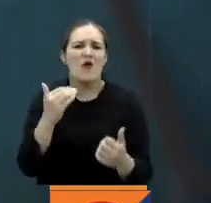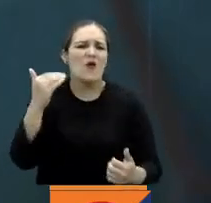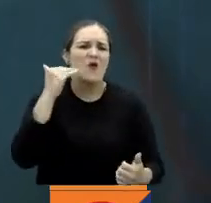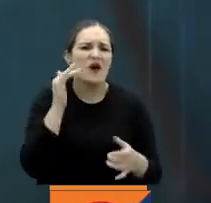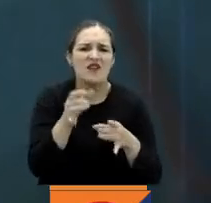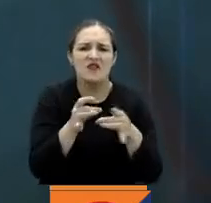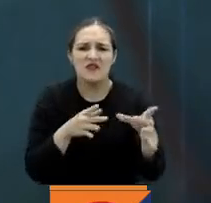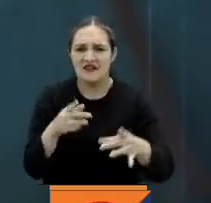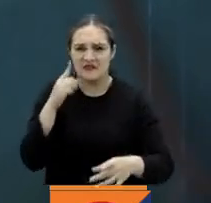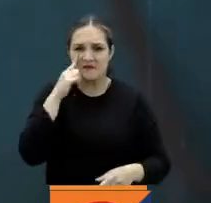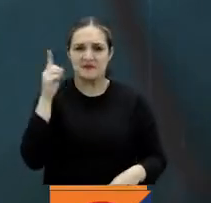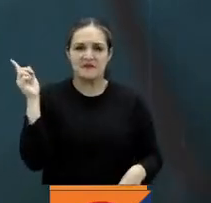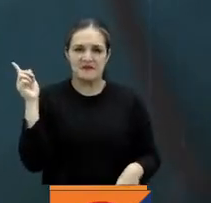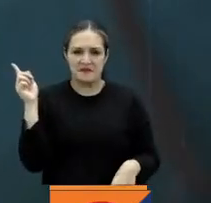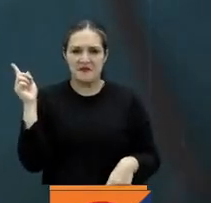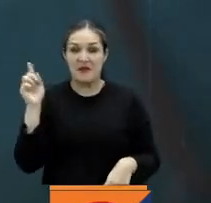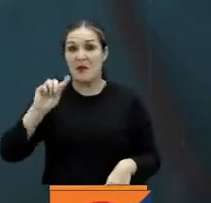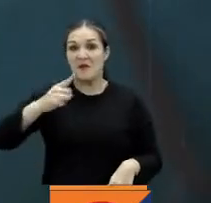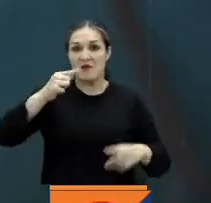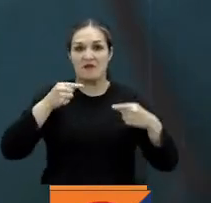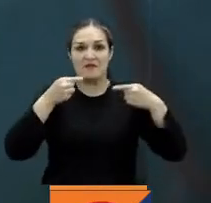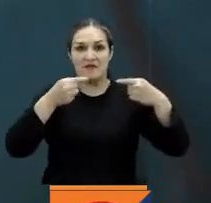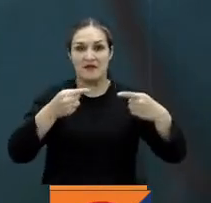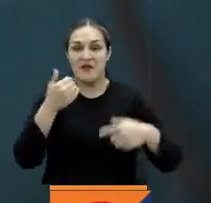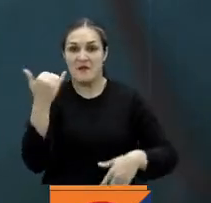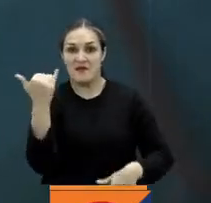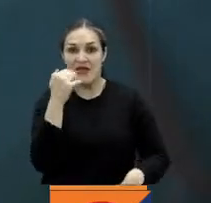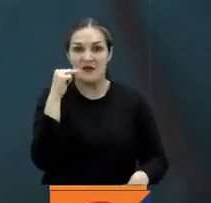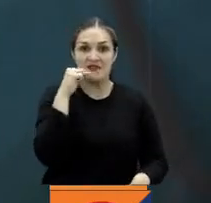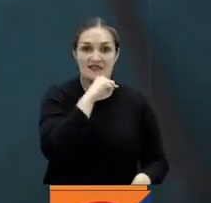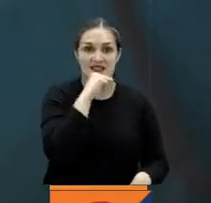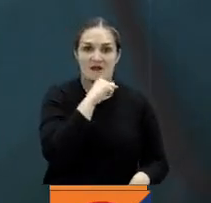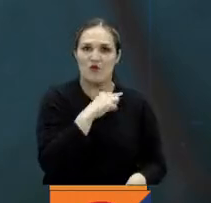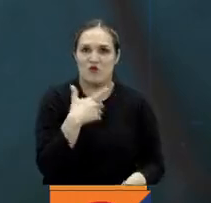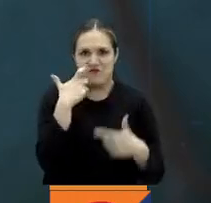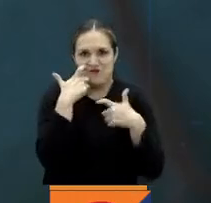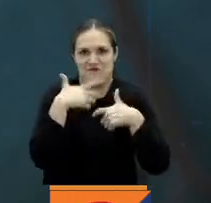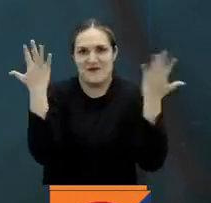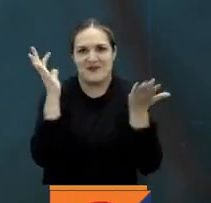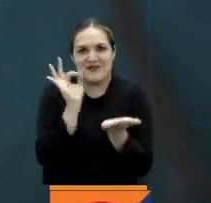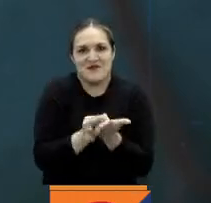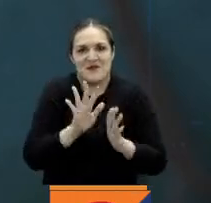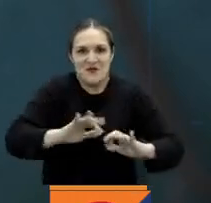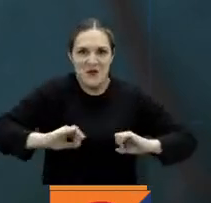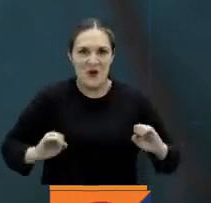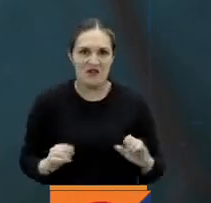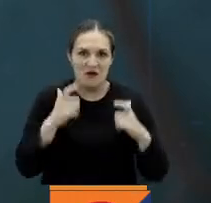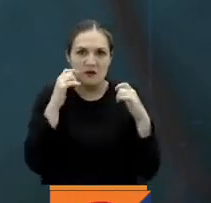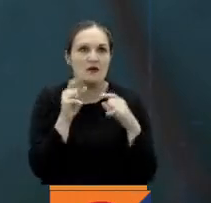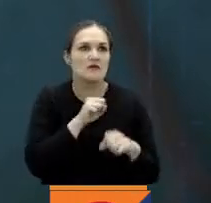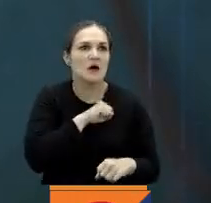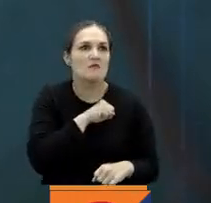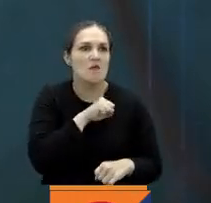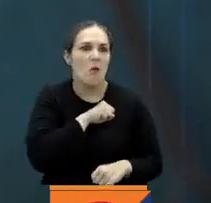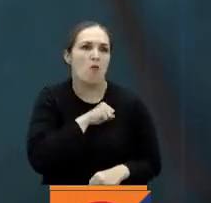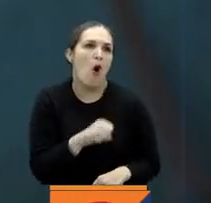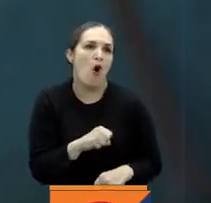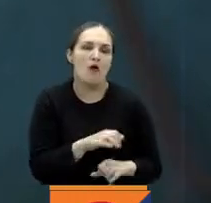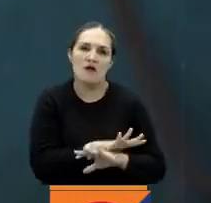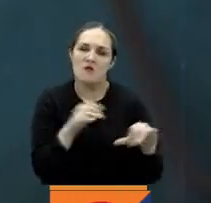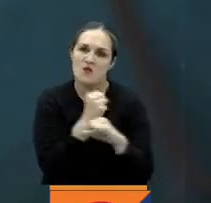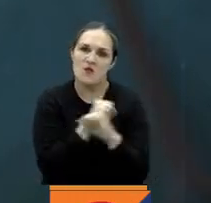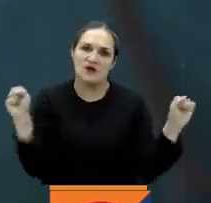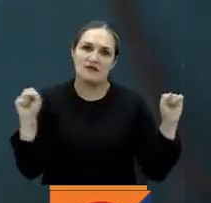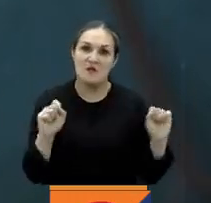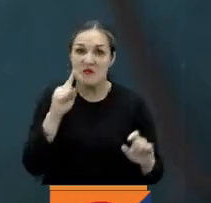jugar esta fecha, la primera fecha, Millonarios y Santa Fe, en este clásico capitalino de infarto, porque en la primera fecha y de